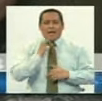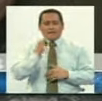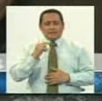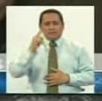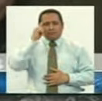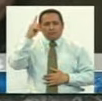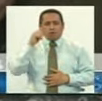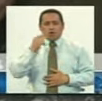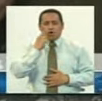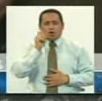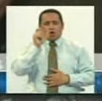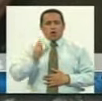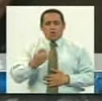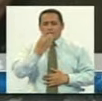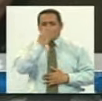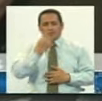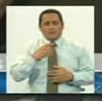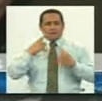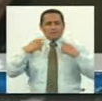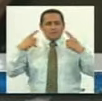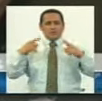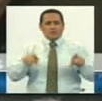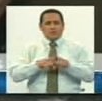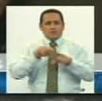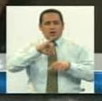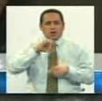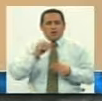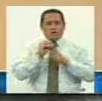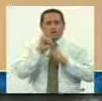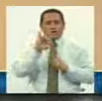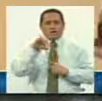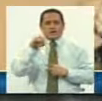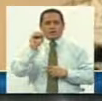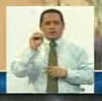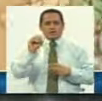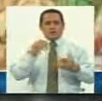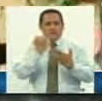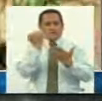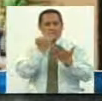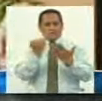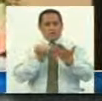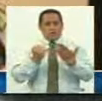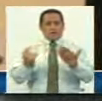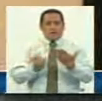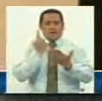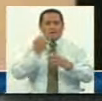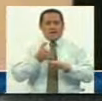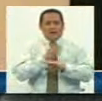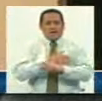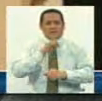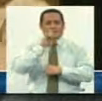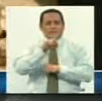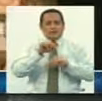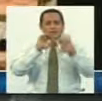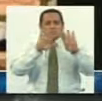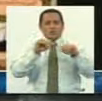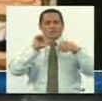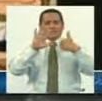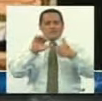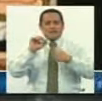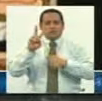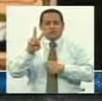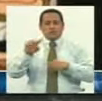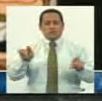creó el humorista más popular de los últimos tiempos, Joaquín Quino Lavado. Dibujó por primera vez a Mafalda en 1962,